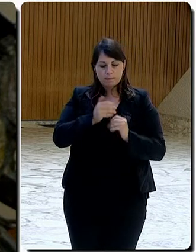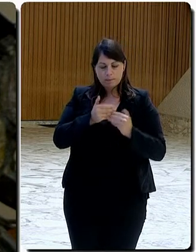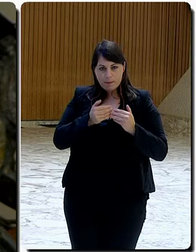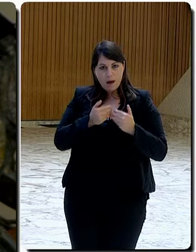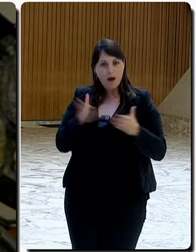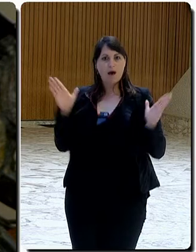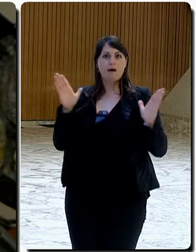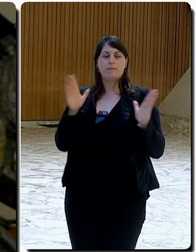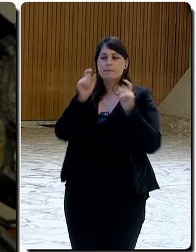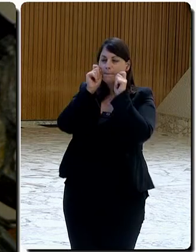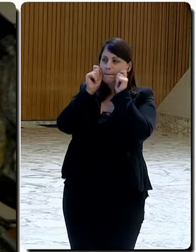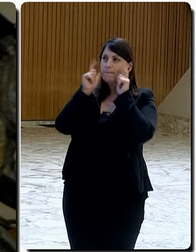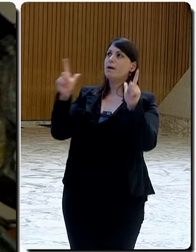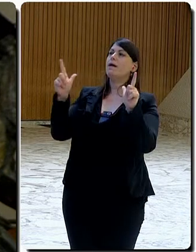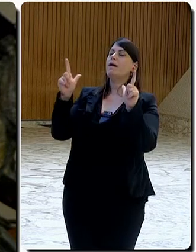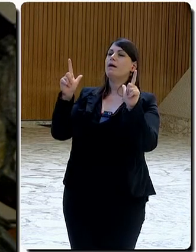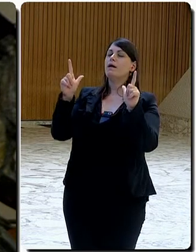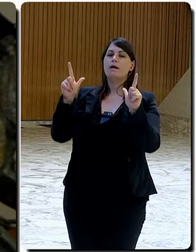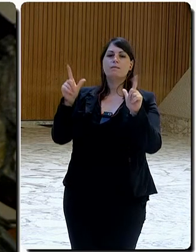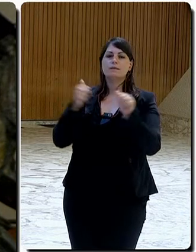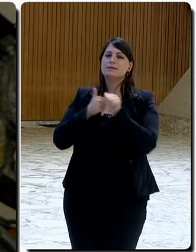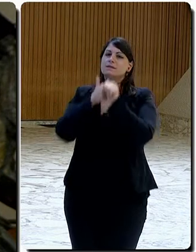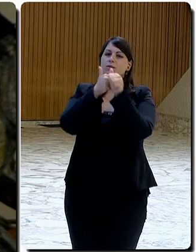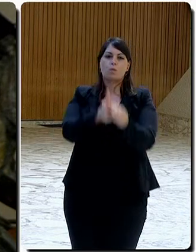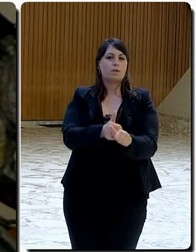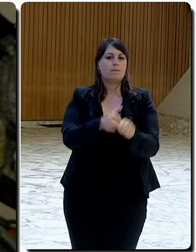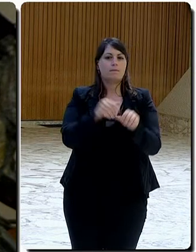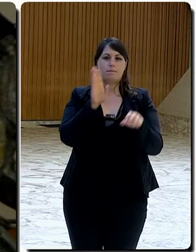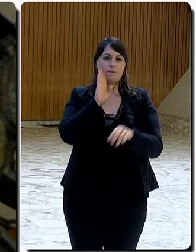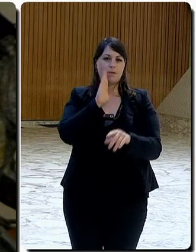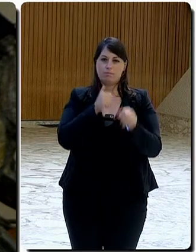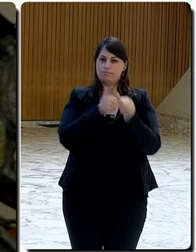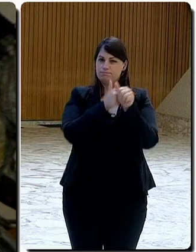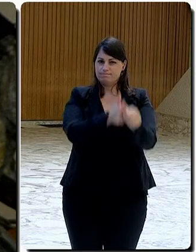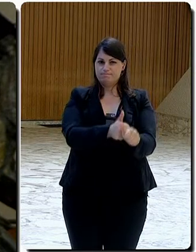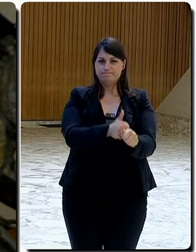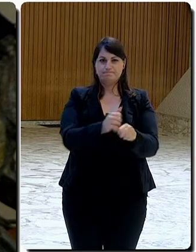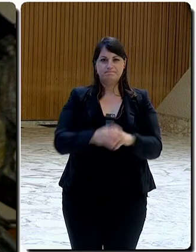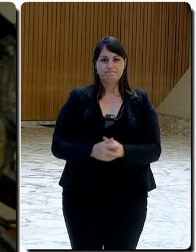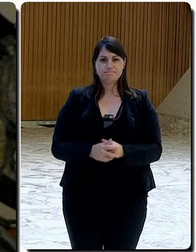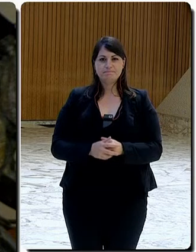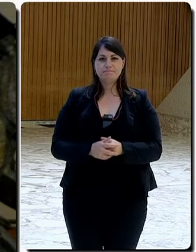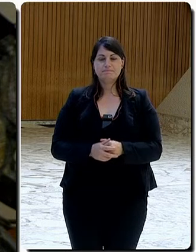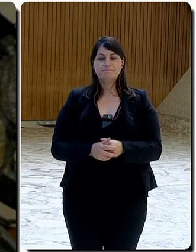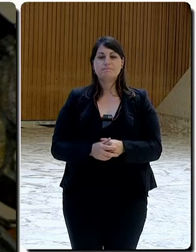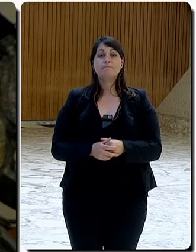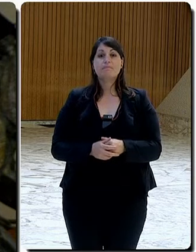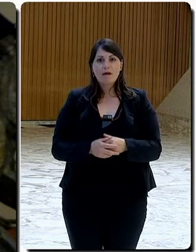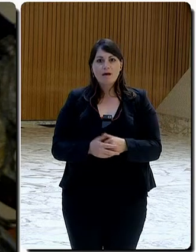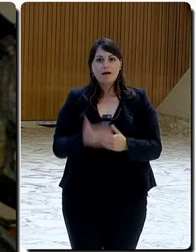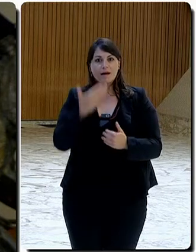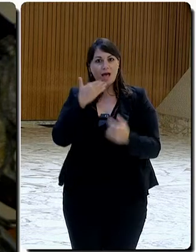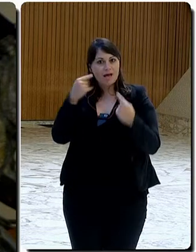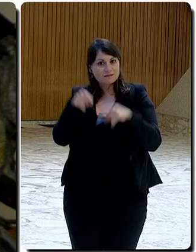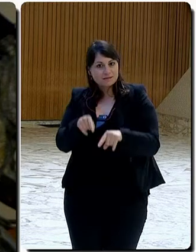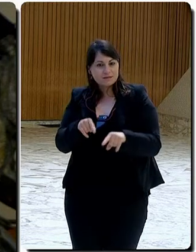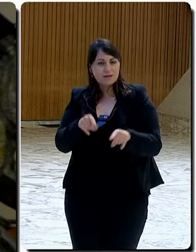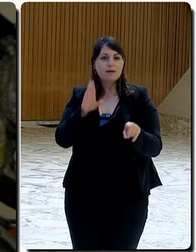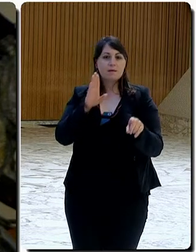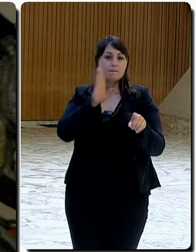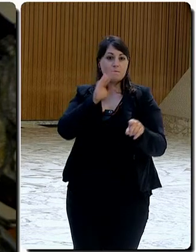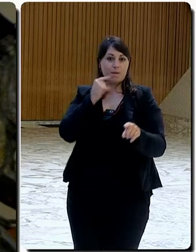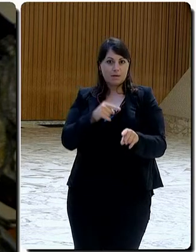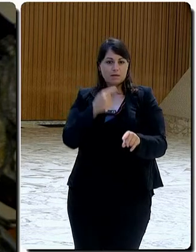padre. De ese modo, su padre le pudo hacer decir al Señor, mira, me diste un